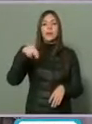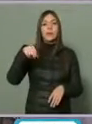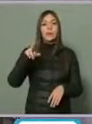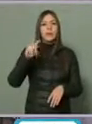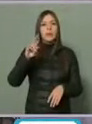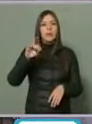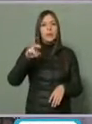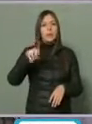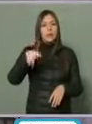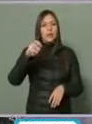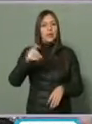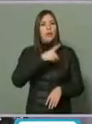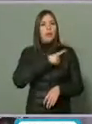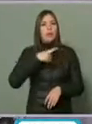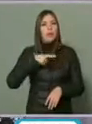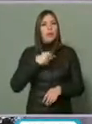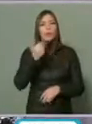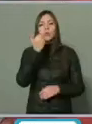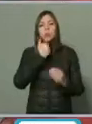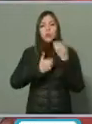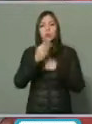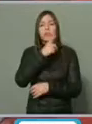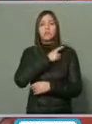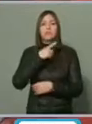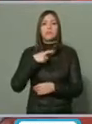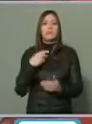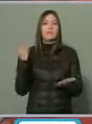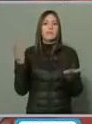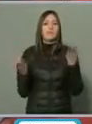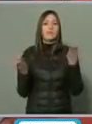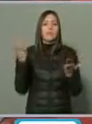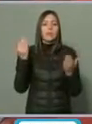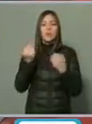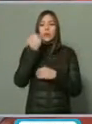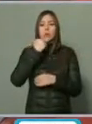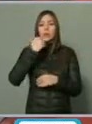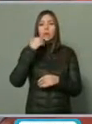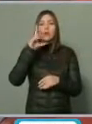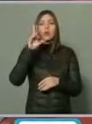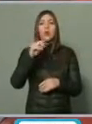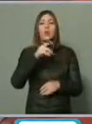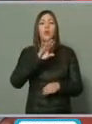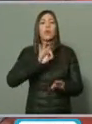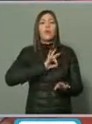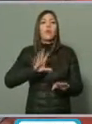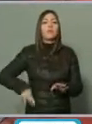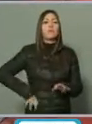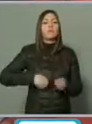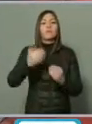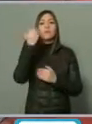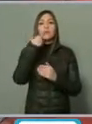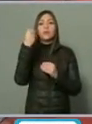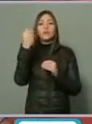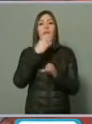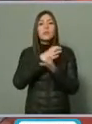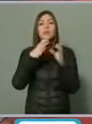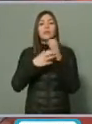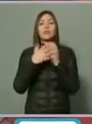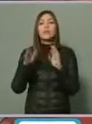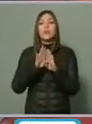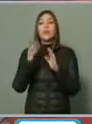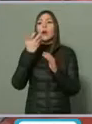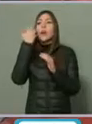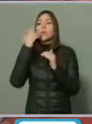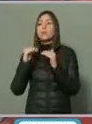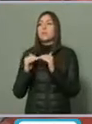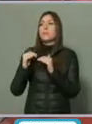equilibrio en nuestra alimentación. Ya, Todo hacerlo tiene que tener un equilibrio de y no forma debemos... balanceada. Efectivamente, y no podemos estar consumiendo cantidades